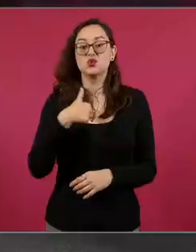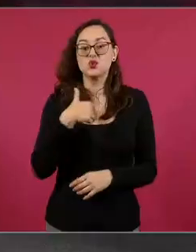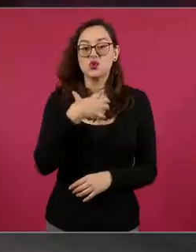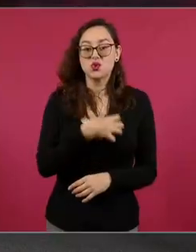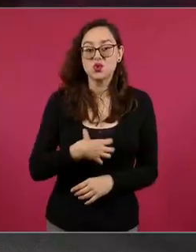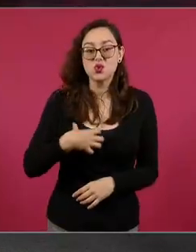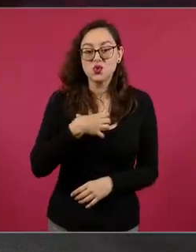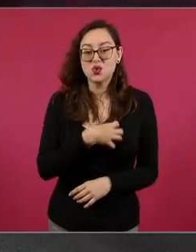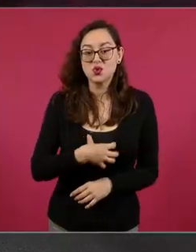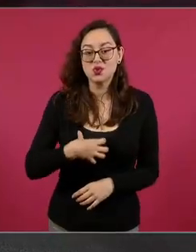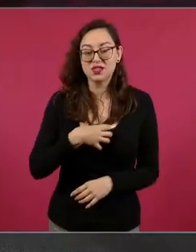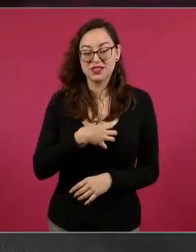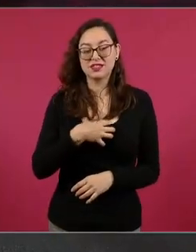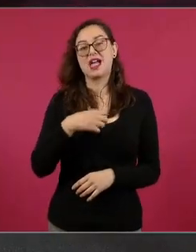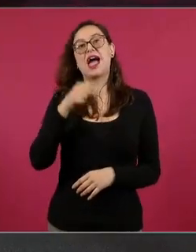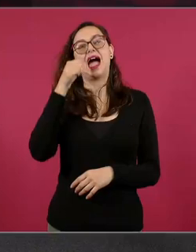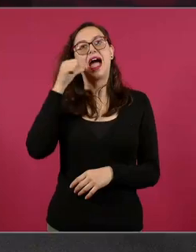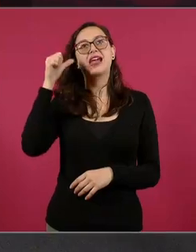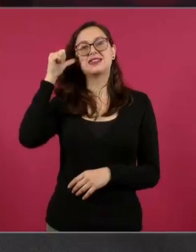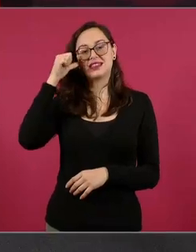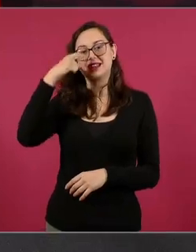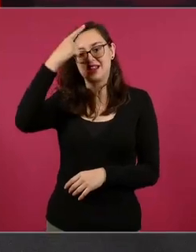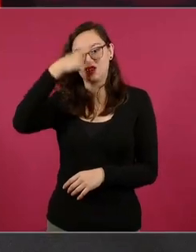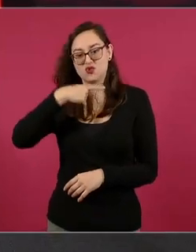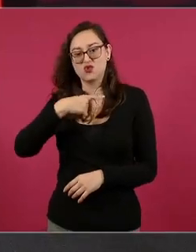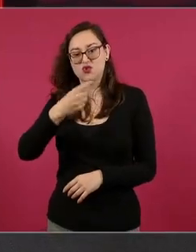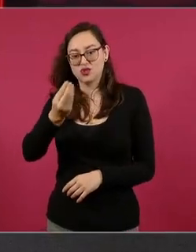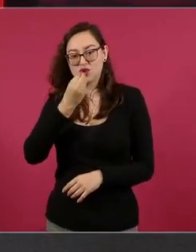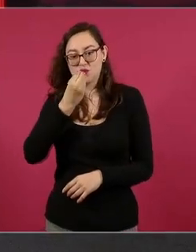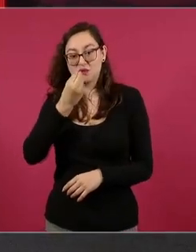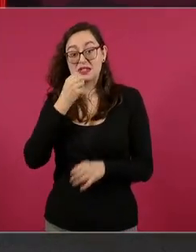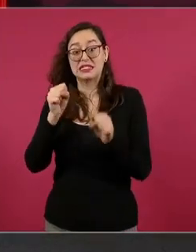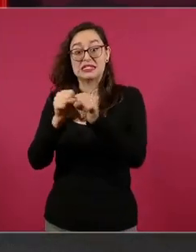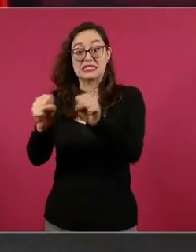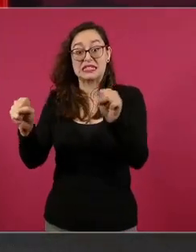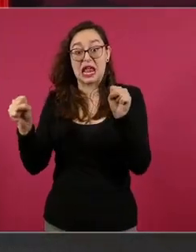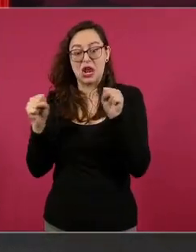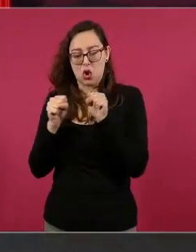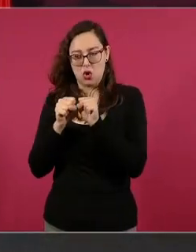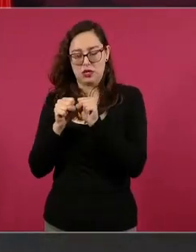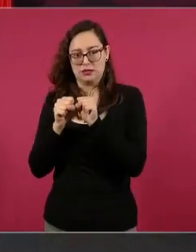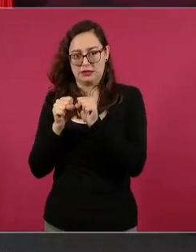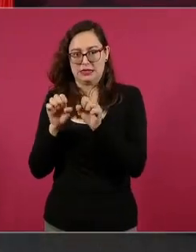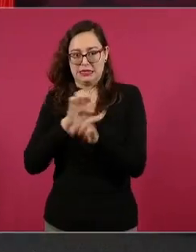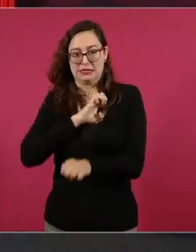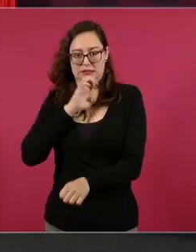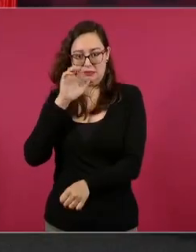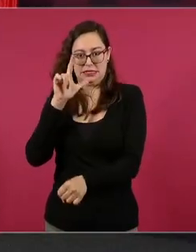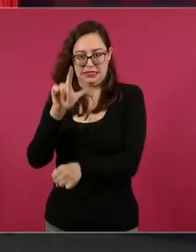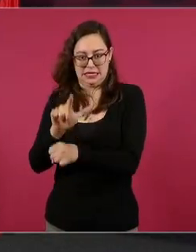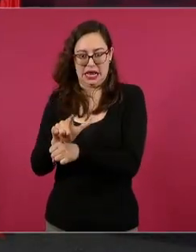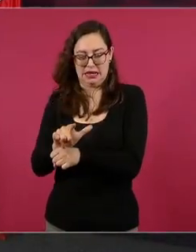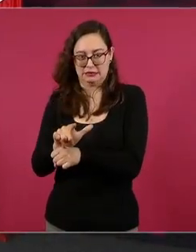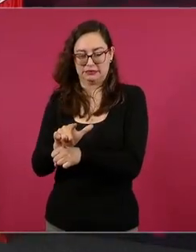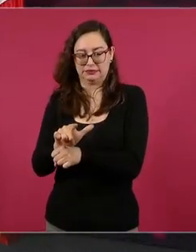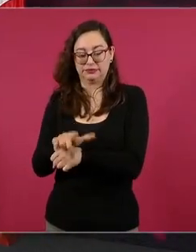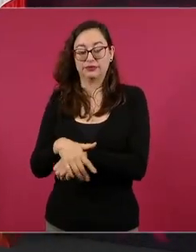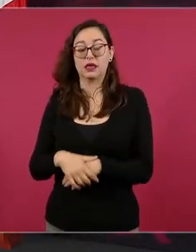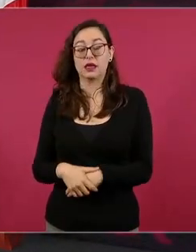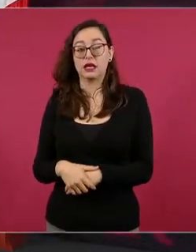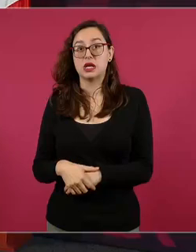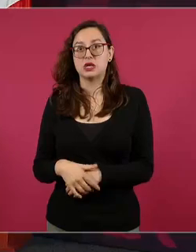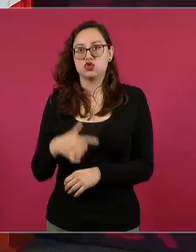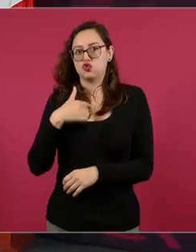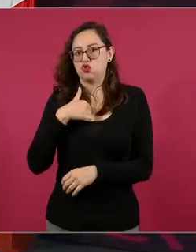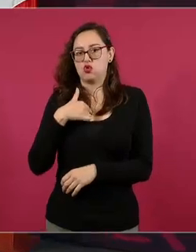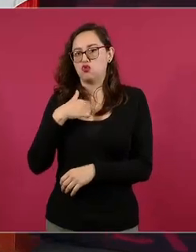salón donde hicimos la cena, solo lo hemos utilizado tres veces. Lo utilicé una vez